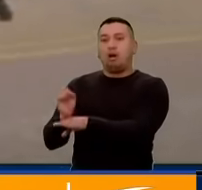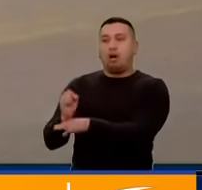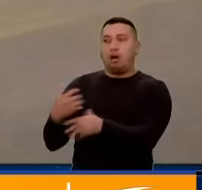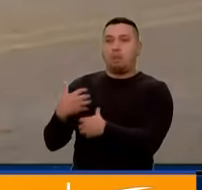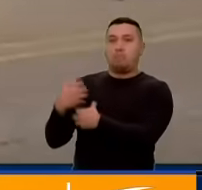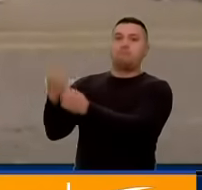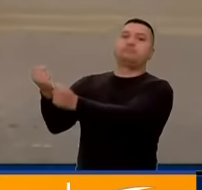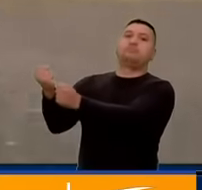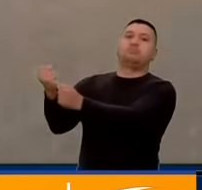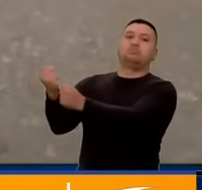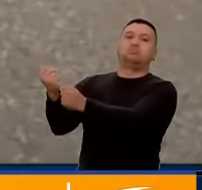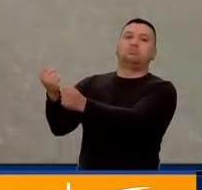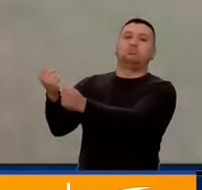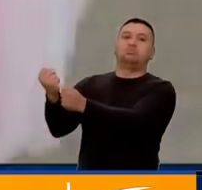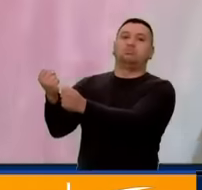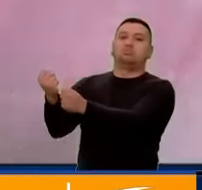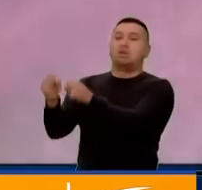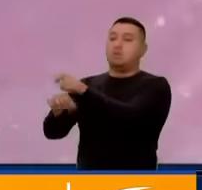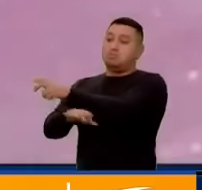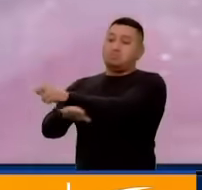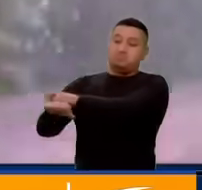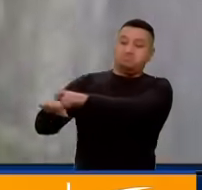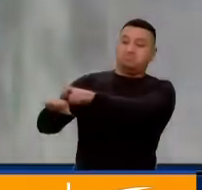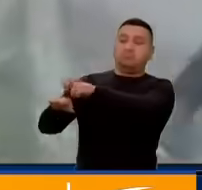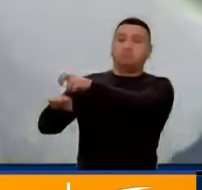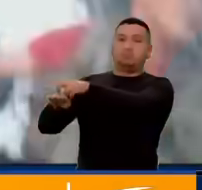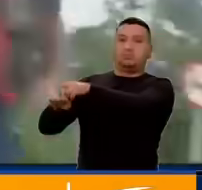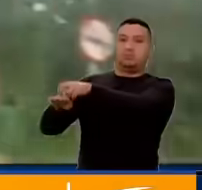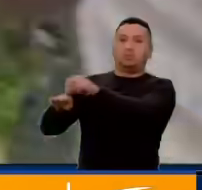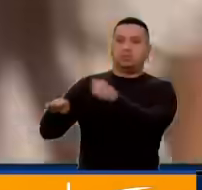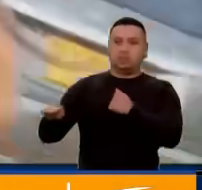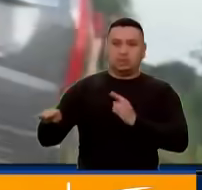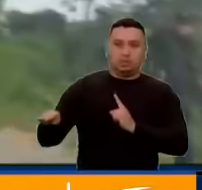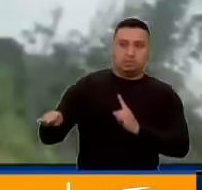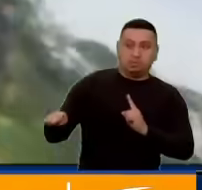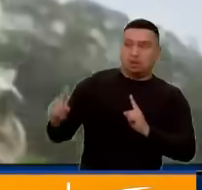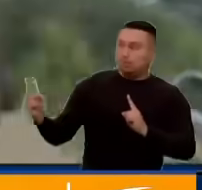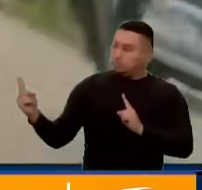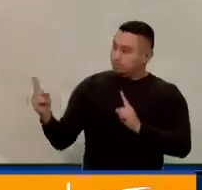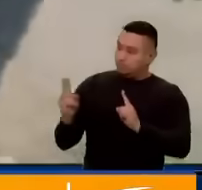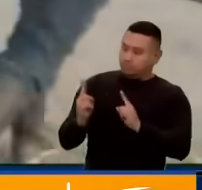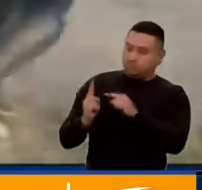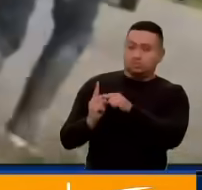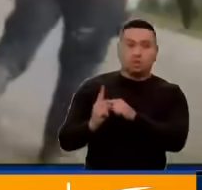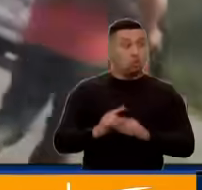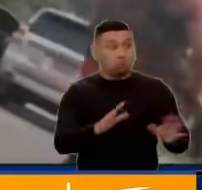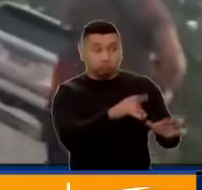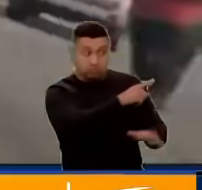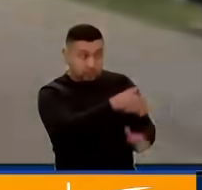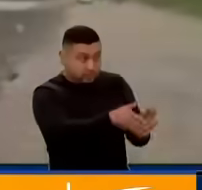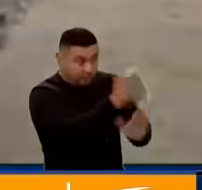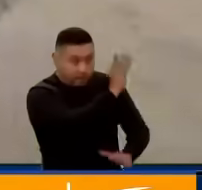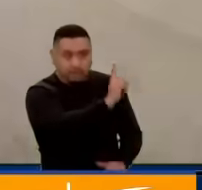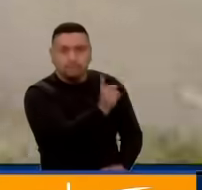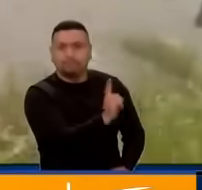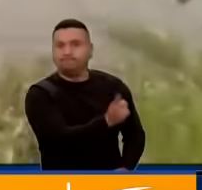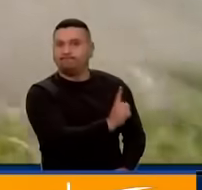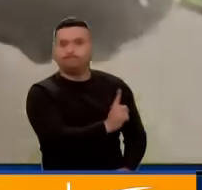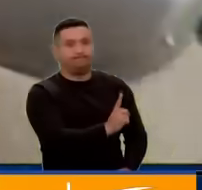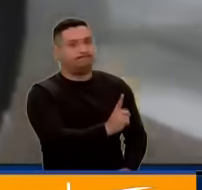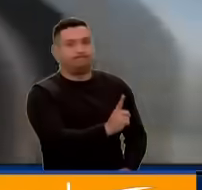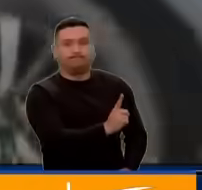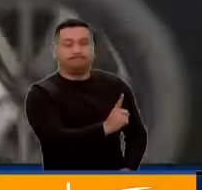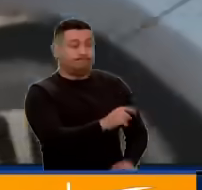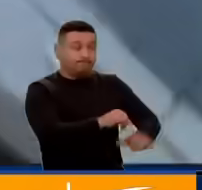ellos dice que no, que yo no me voy, que yo tengo que acompañarlos, y es ahí en la parte donde yo me dirijo hacia donde están ellos, porque ya